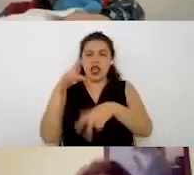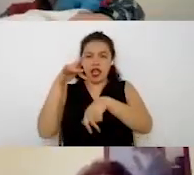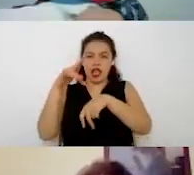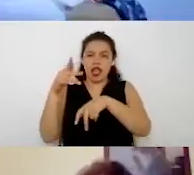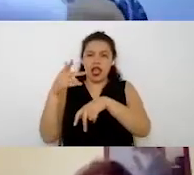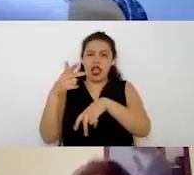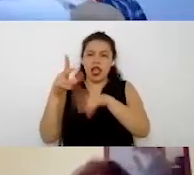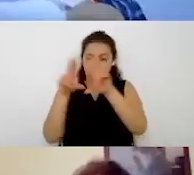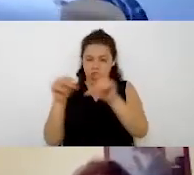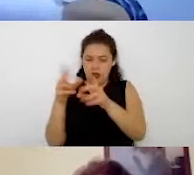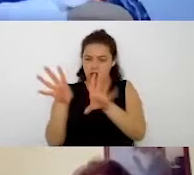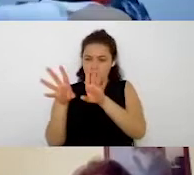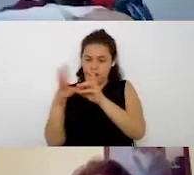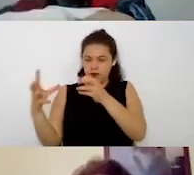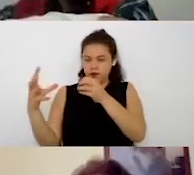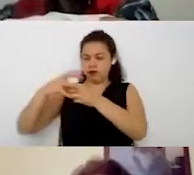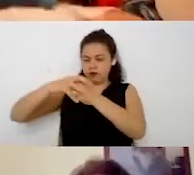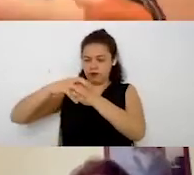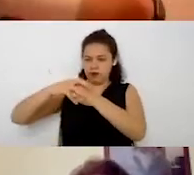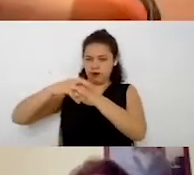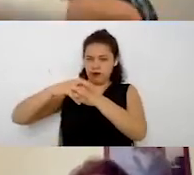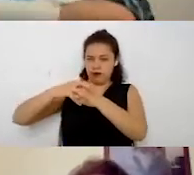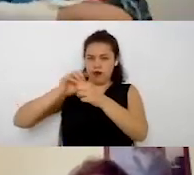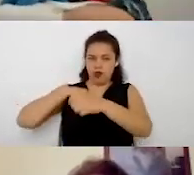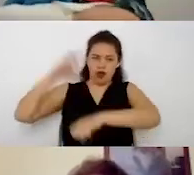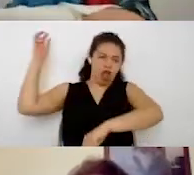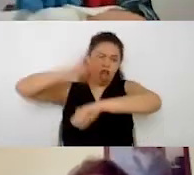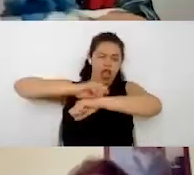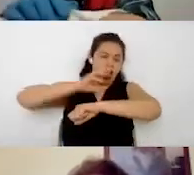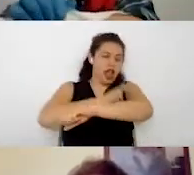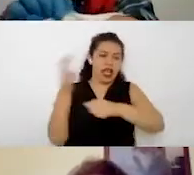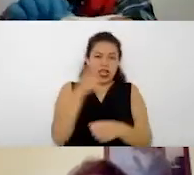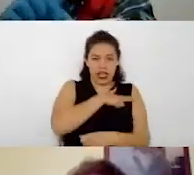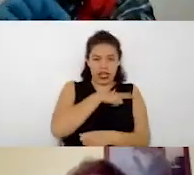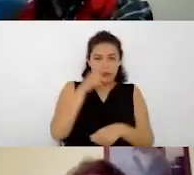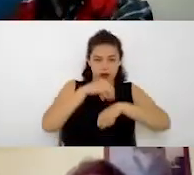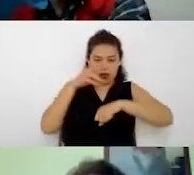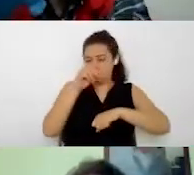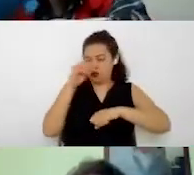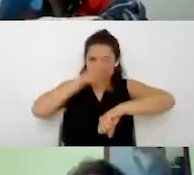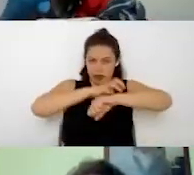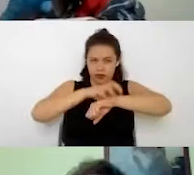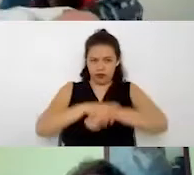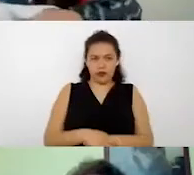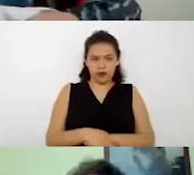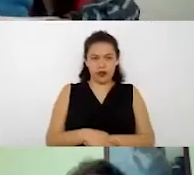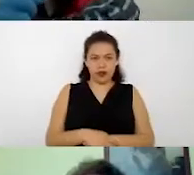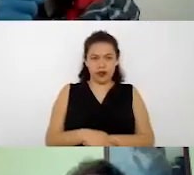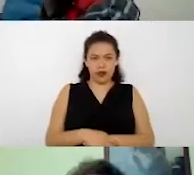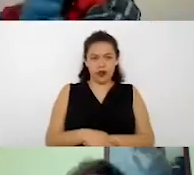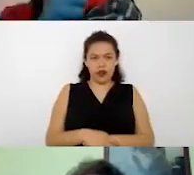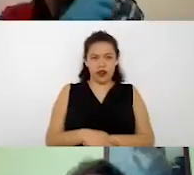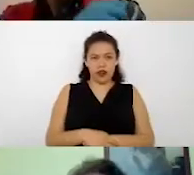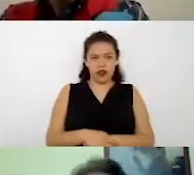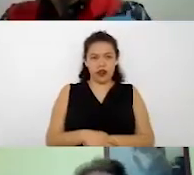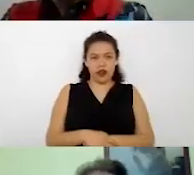piel, igual no lo voy a colocar directamente donde está la herida, ¿de acuerdo? Voy a posicionarme 10 o